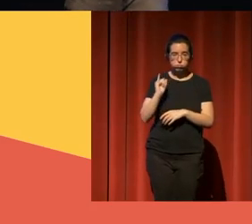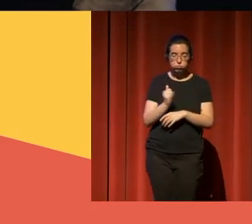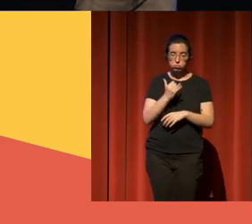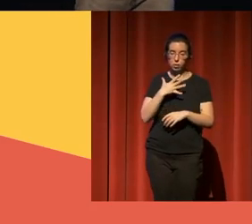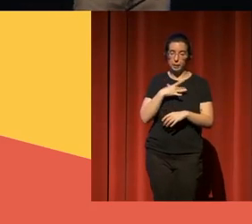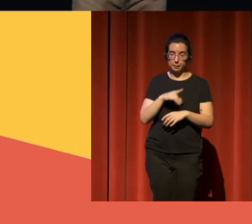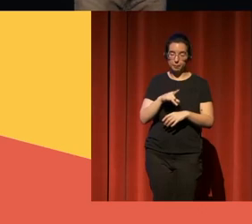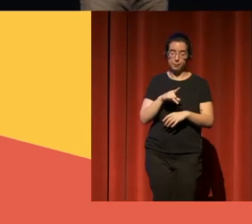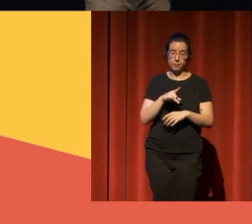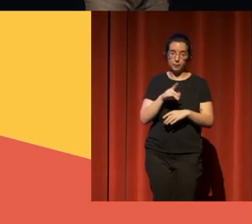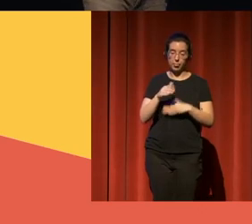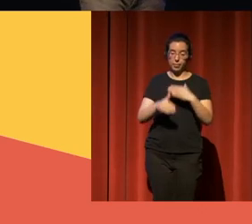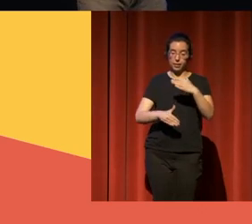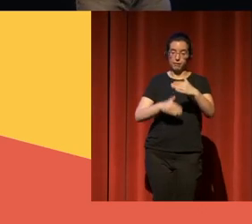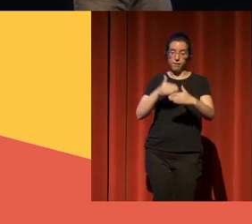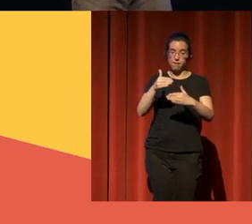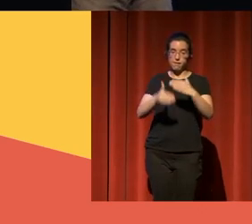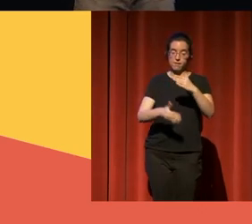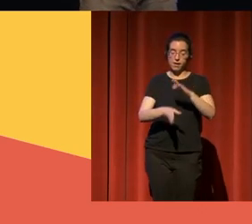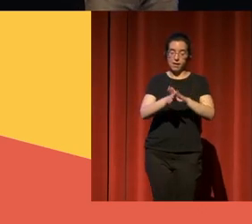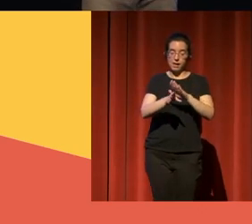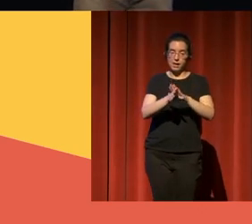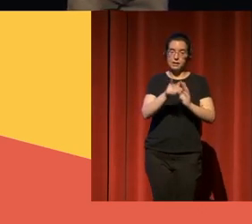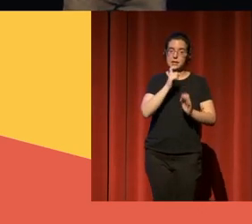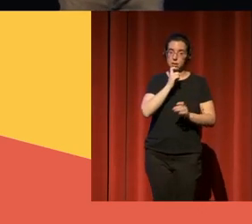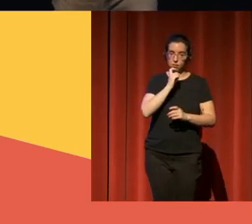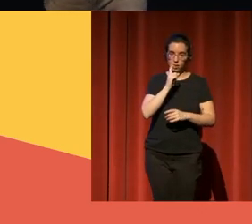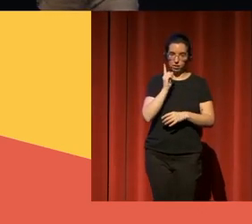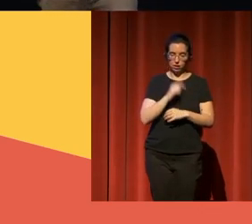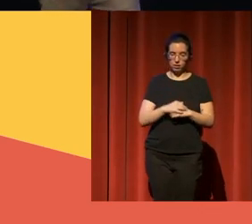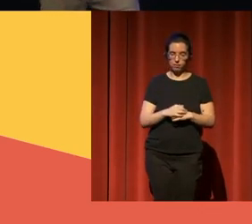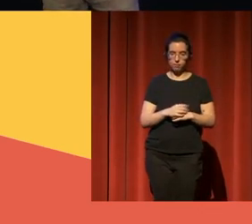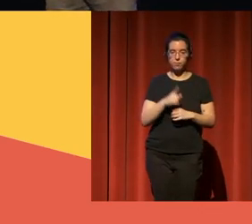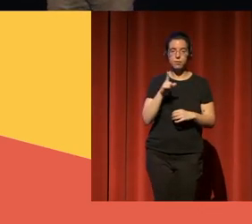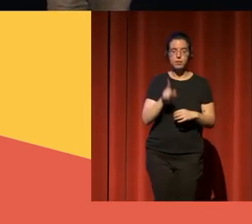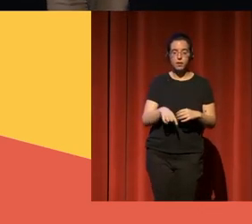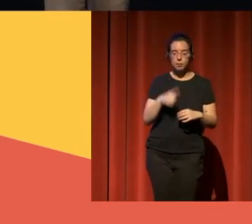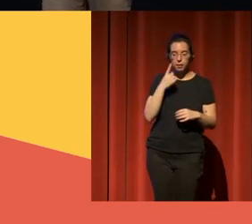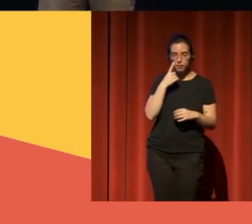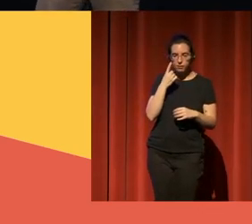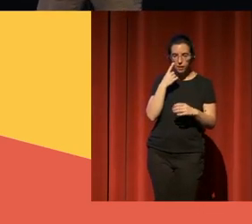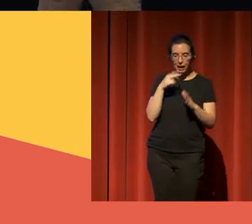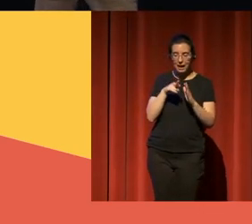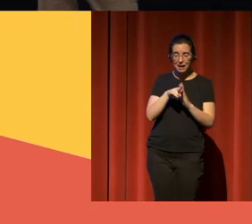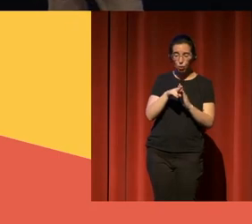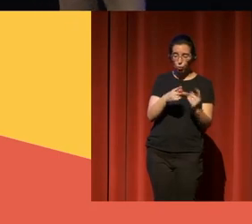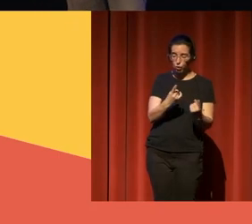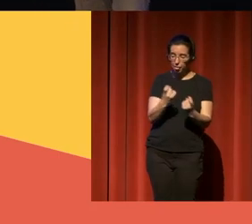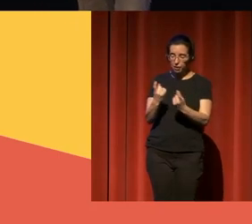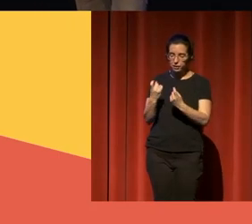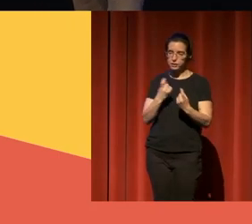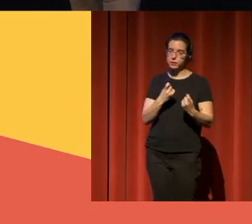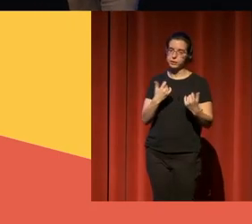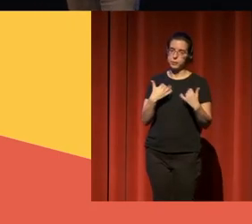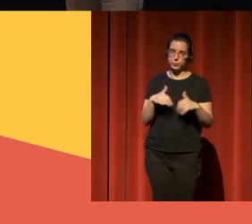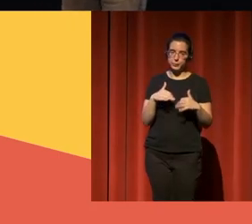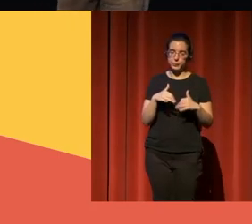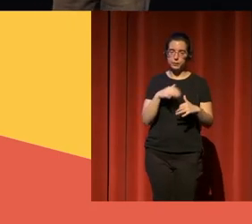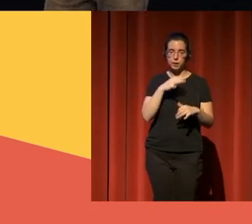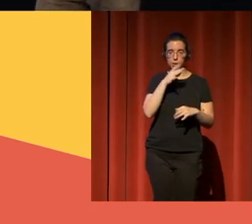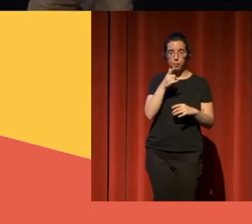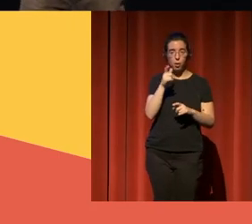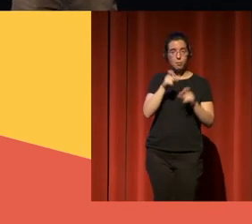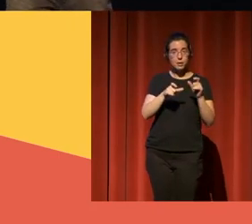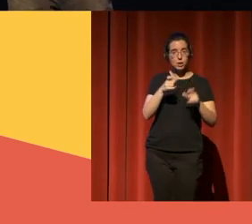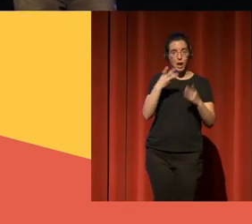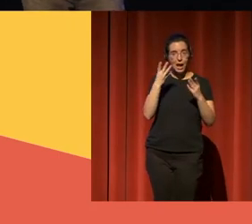mismos se identifica también una cierta controversia de los recursos que se necesitan para llevarlos a cabo en el sentido en que hay mucha gente